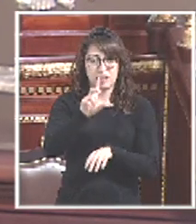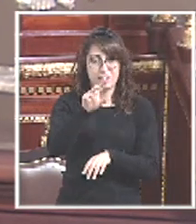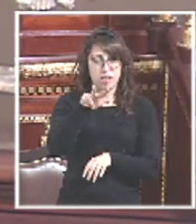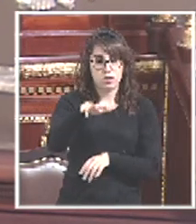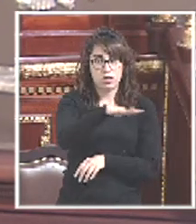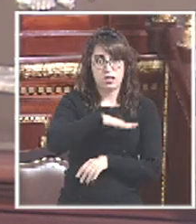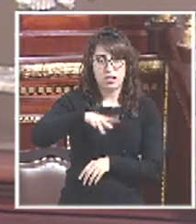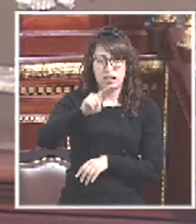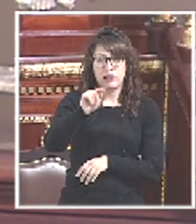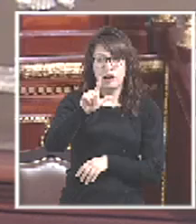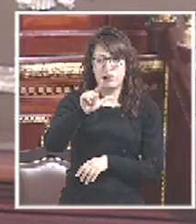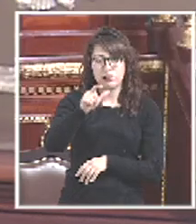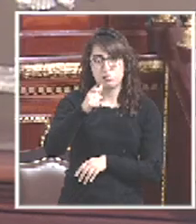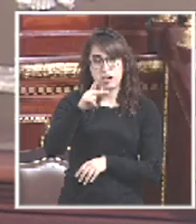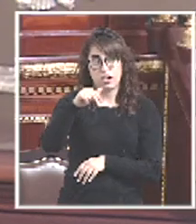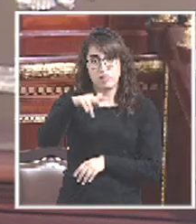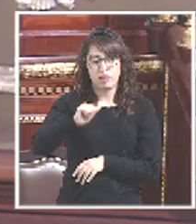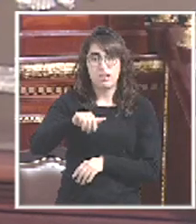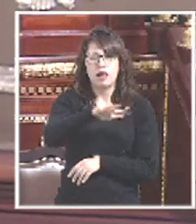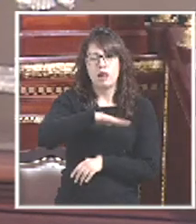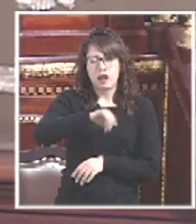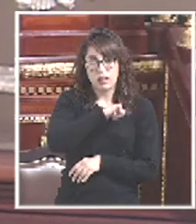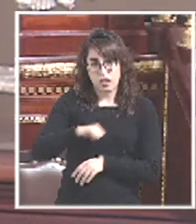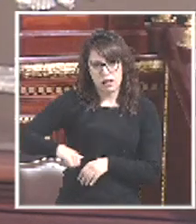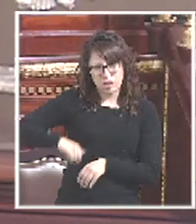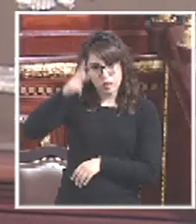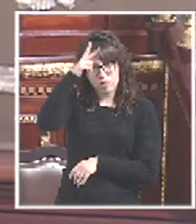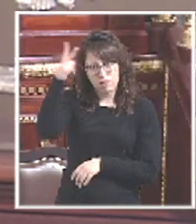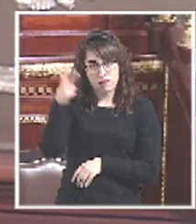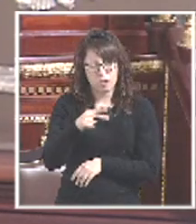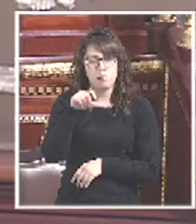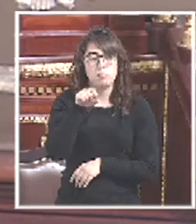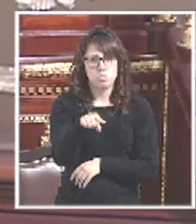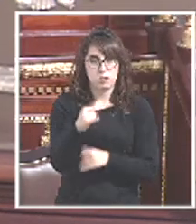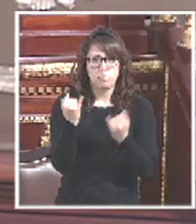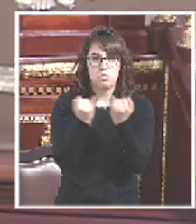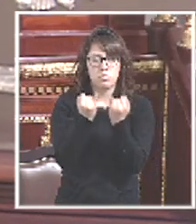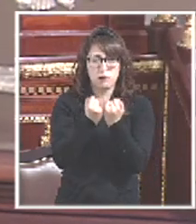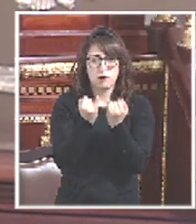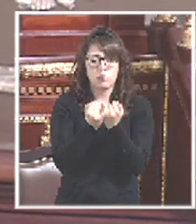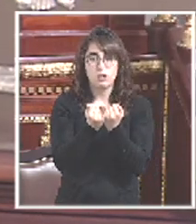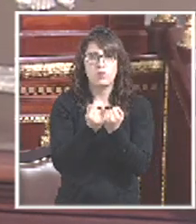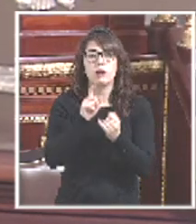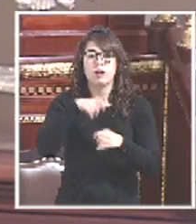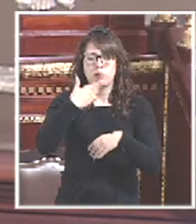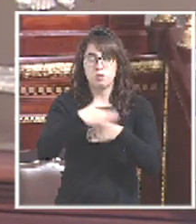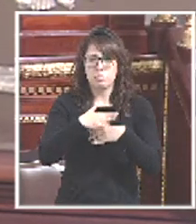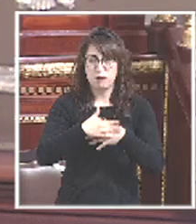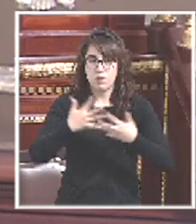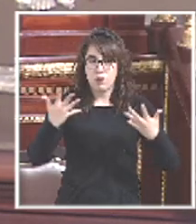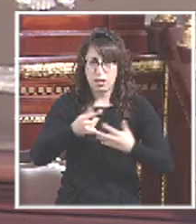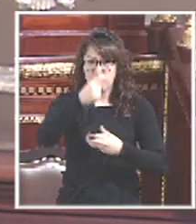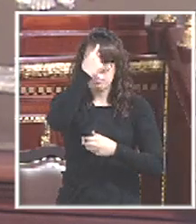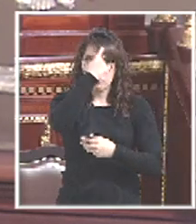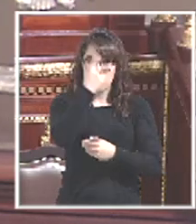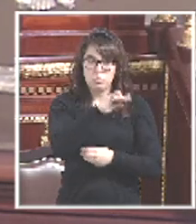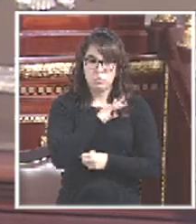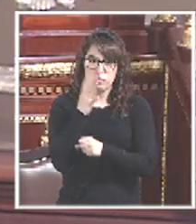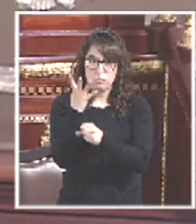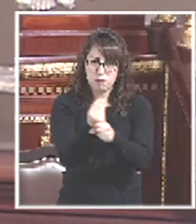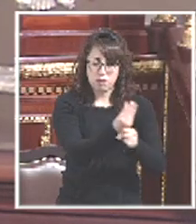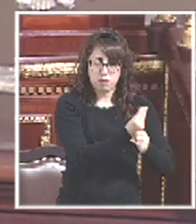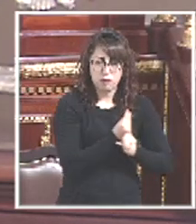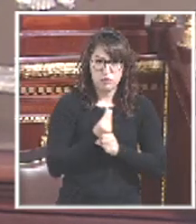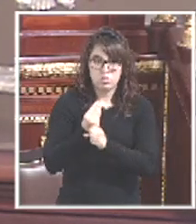Colonia Tlaxpana, Delegación Miguel Hidalgo, así como las medidas de mitigación ejecutadas o a ejecutarse